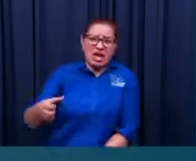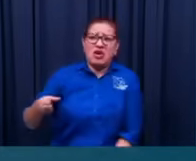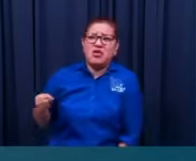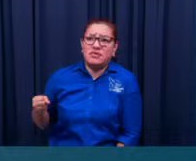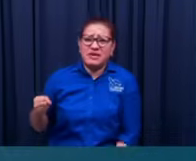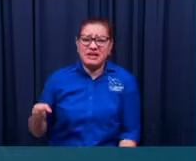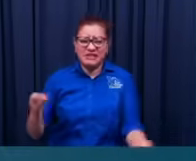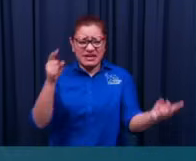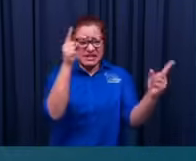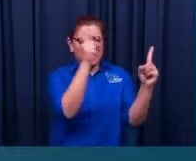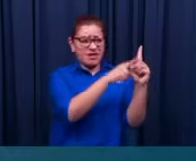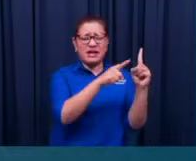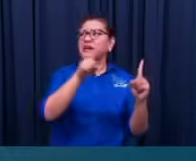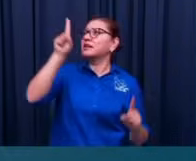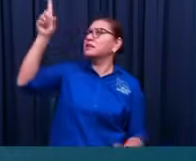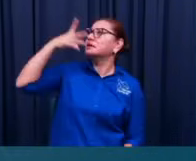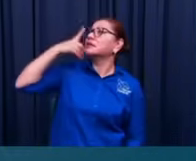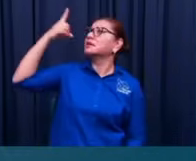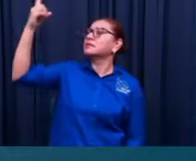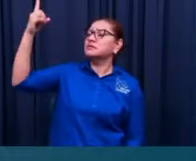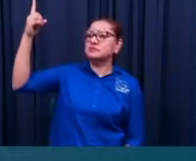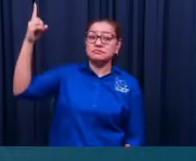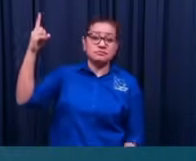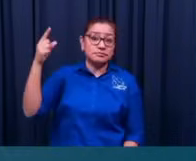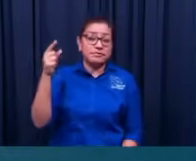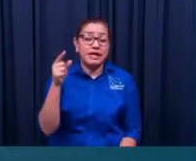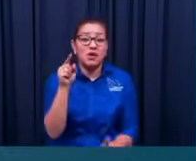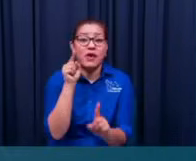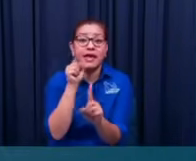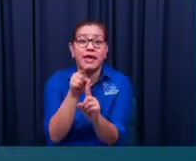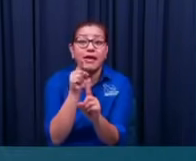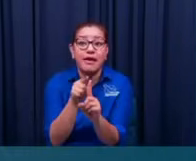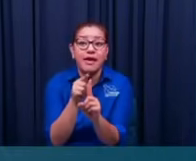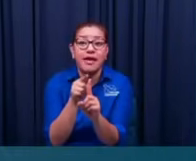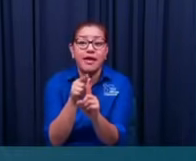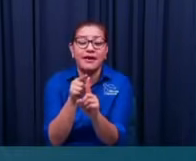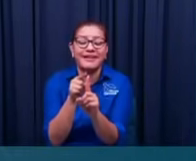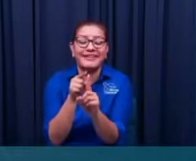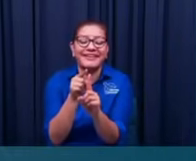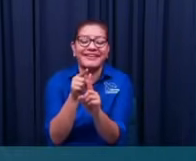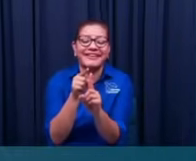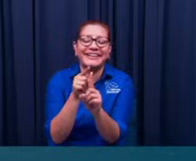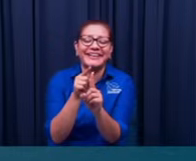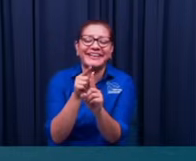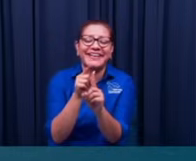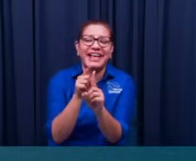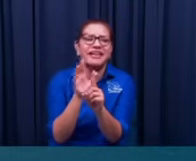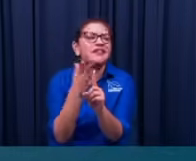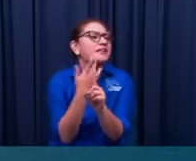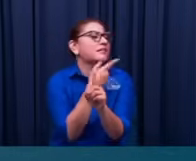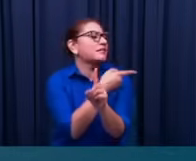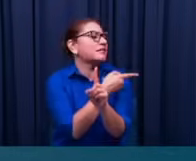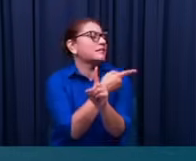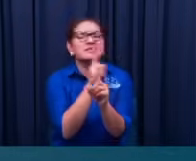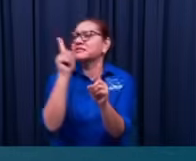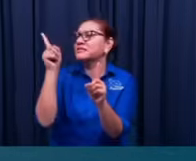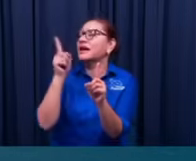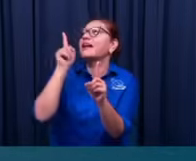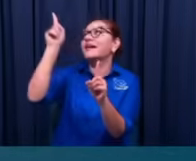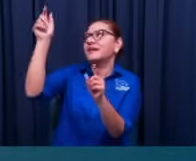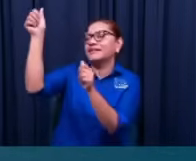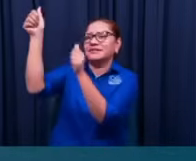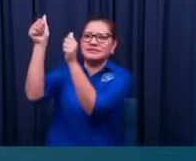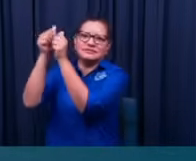vas a escoger entre Dios y yo. Ah, bueno, pues que ella escoja, su majestad, escoja.